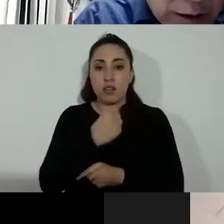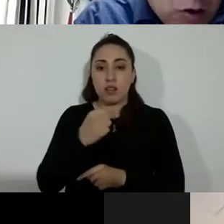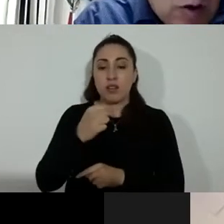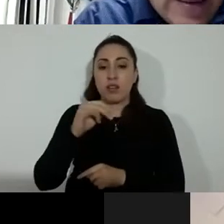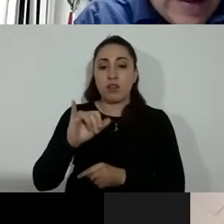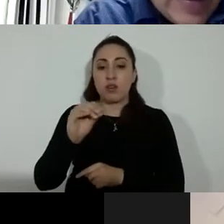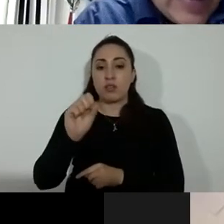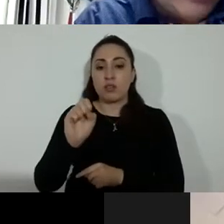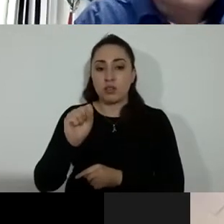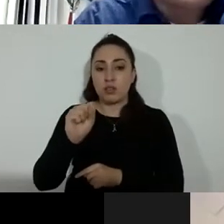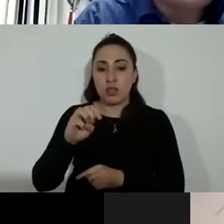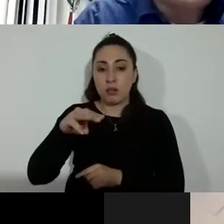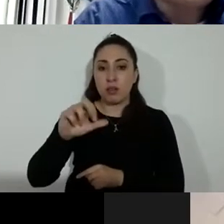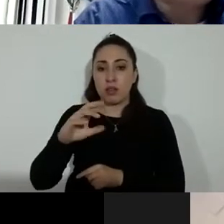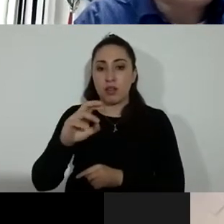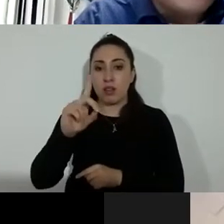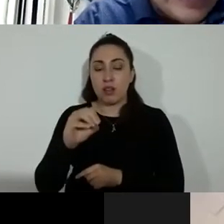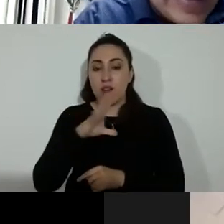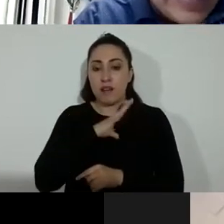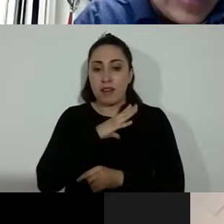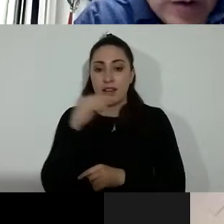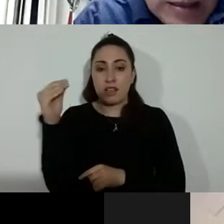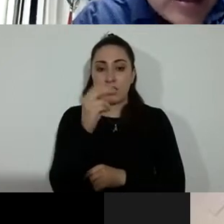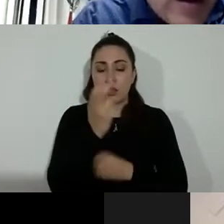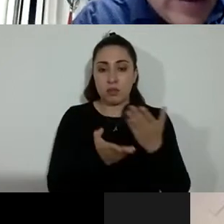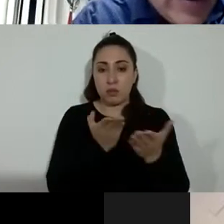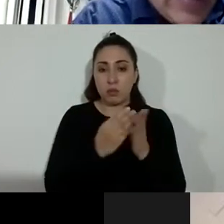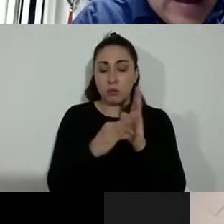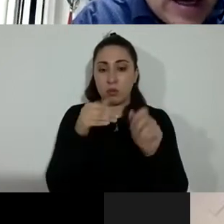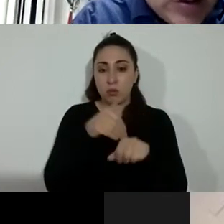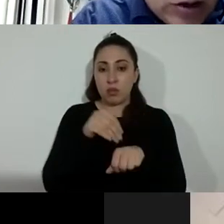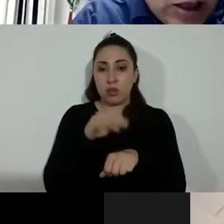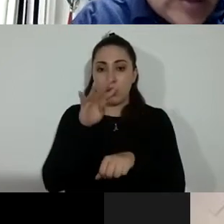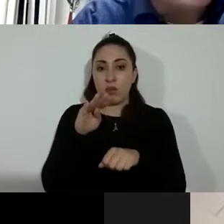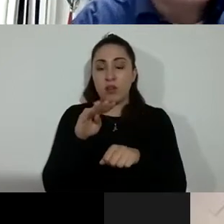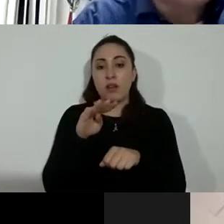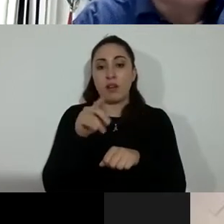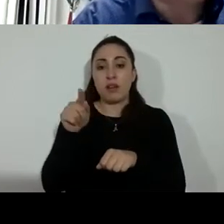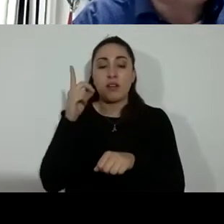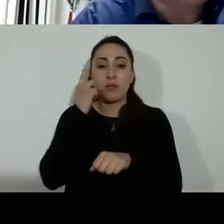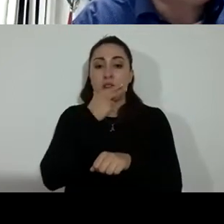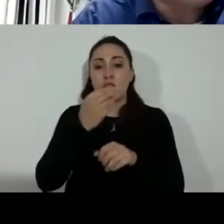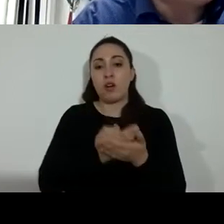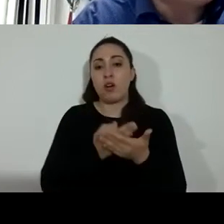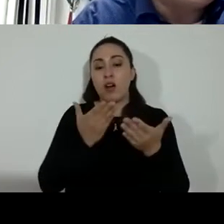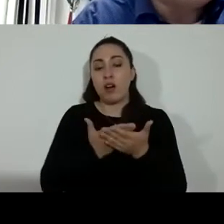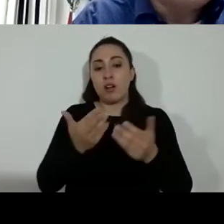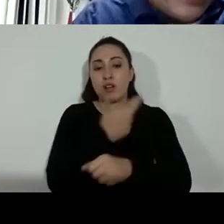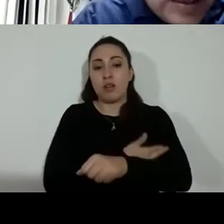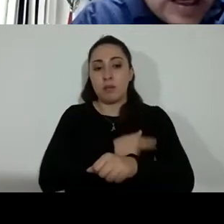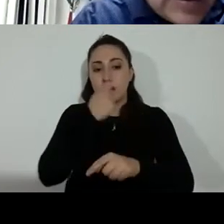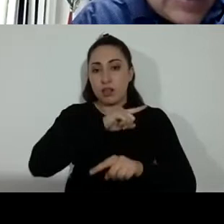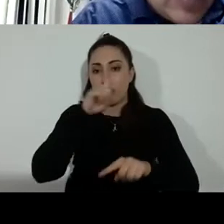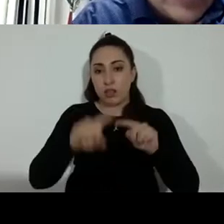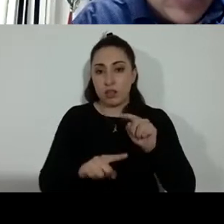Fernando Mercado Guaida y estaba en el proyecto de orden del día en el numeral 19. Ha solicitado el retiro del proyecto de orden del día, por lo cual,